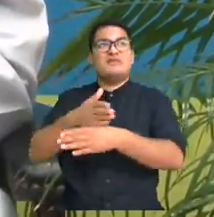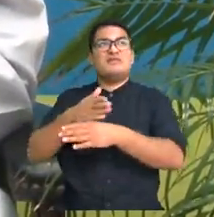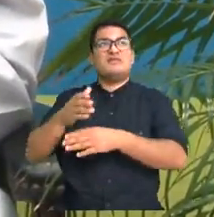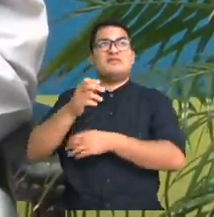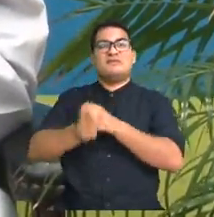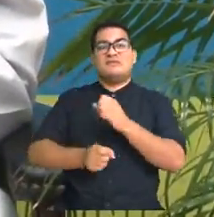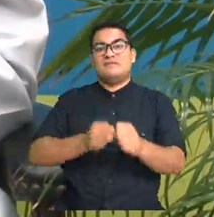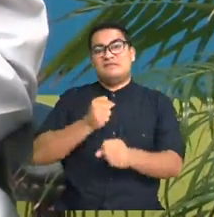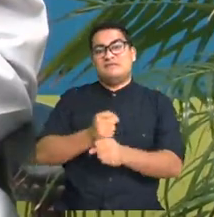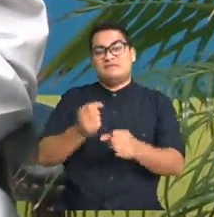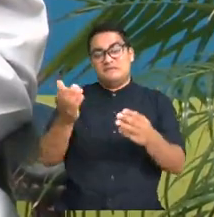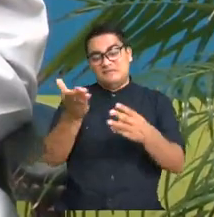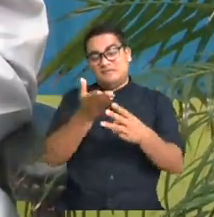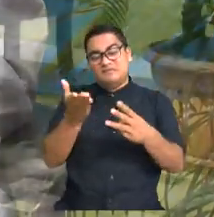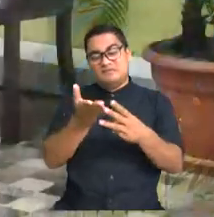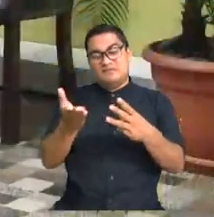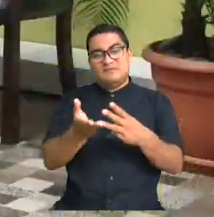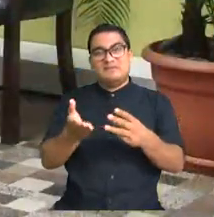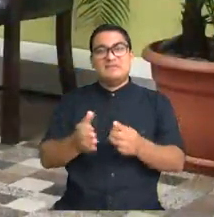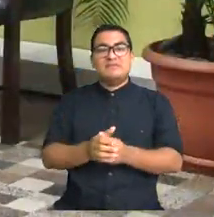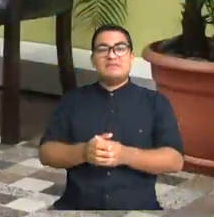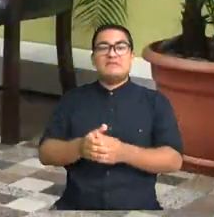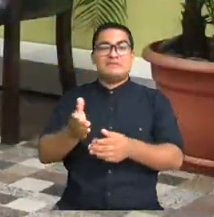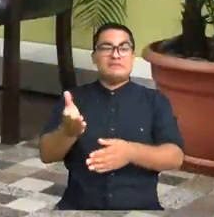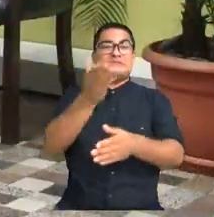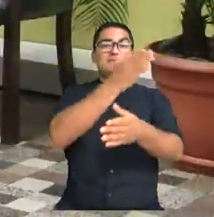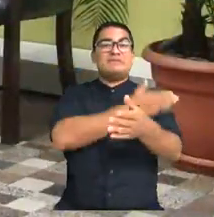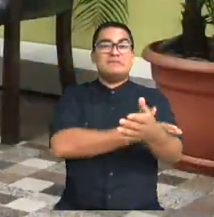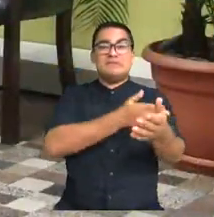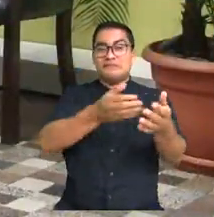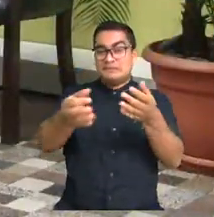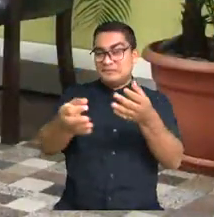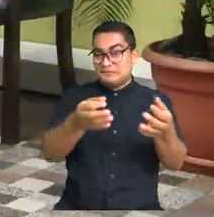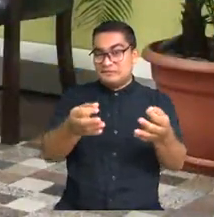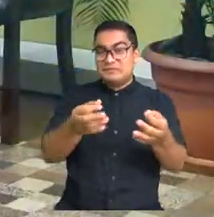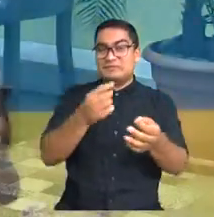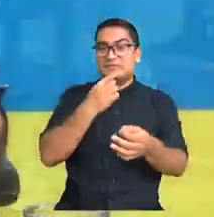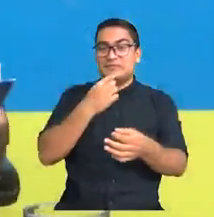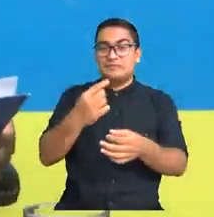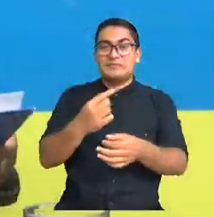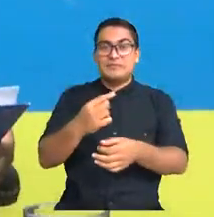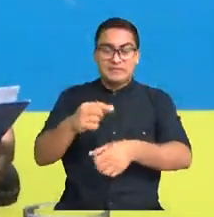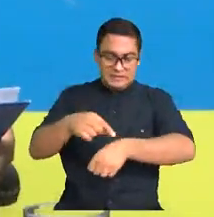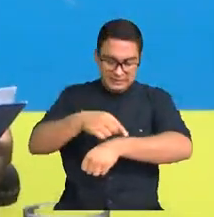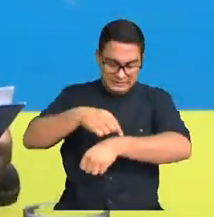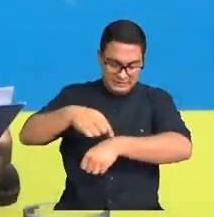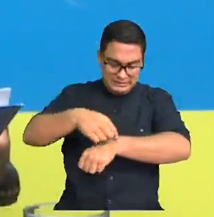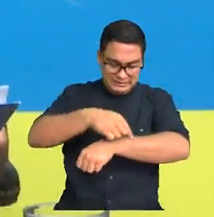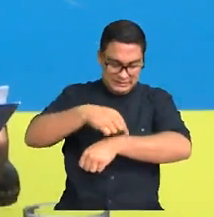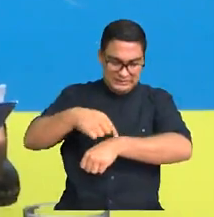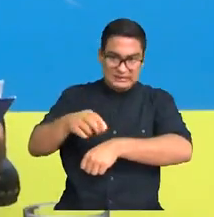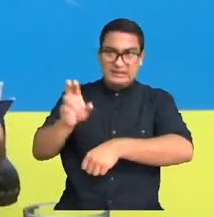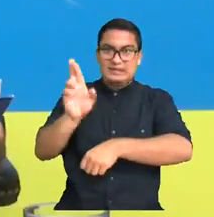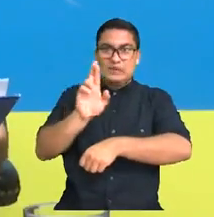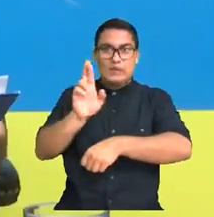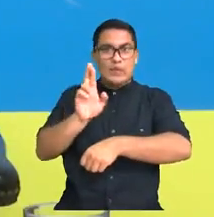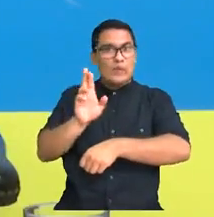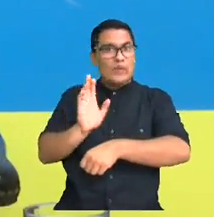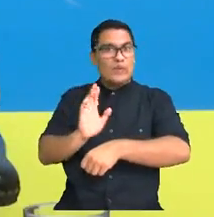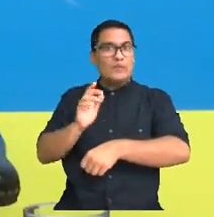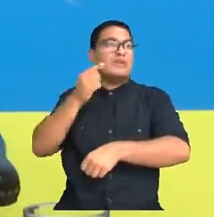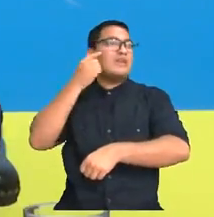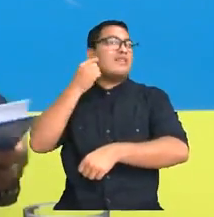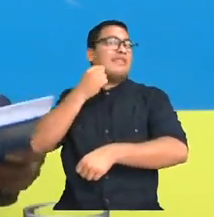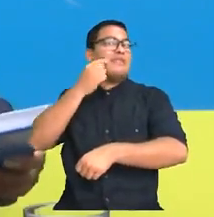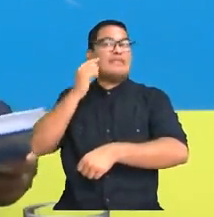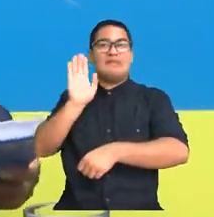edades. Uh-huh. Como ya usted nos anticipaba, esas manchas, ¿qué se recomienda para esos casos que aparecen manchas en la cara